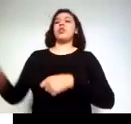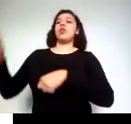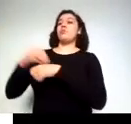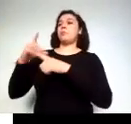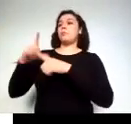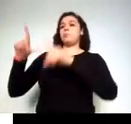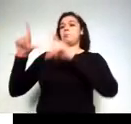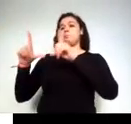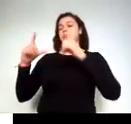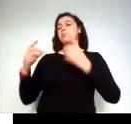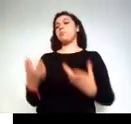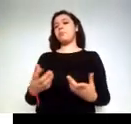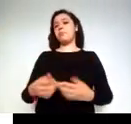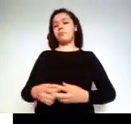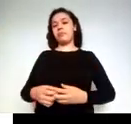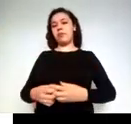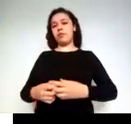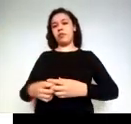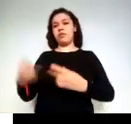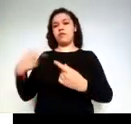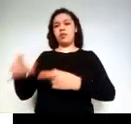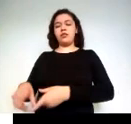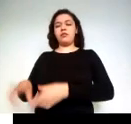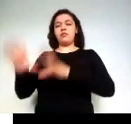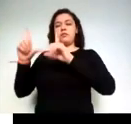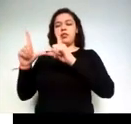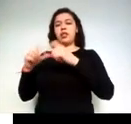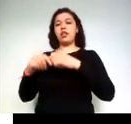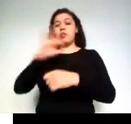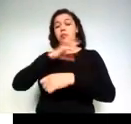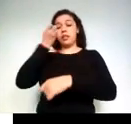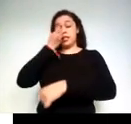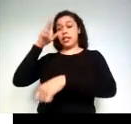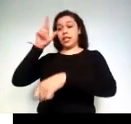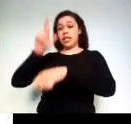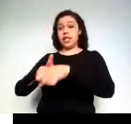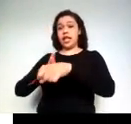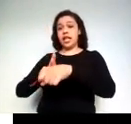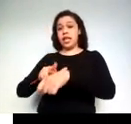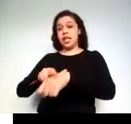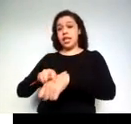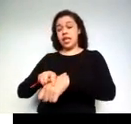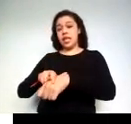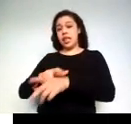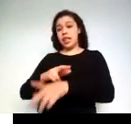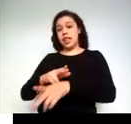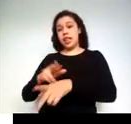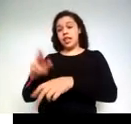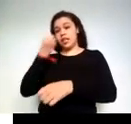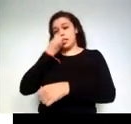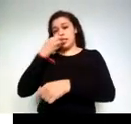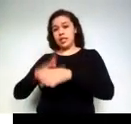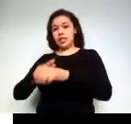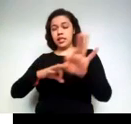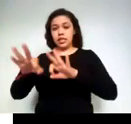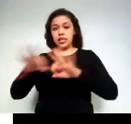pueden, la voy a proyectar. Lo puede hacer la Secretaría de la Secretaría de Trabajo y Previsión Social. Lo